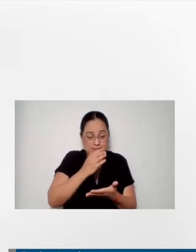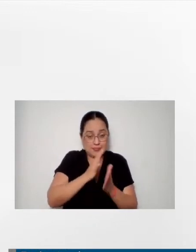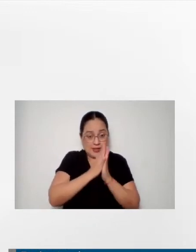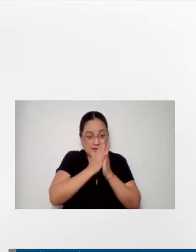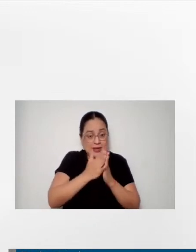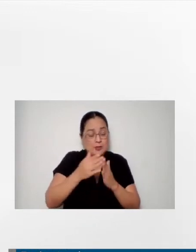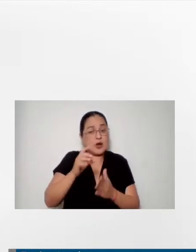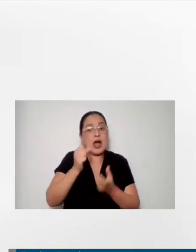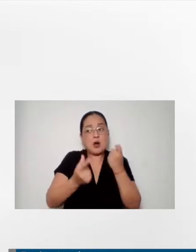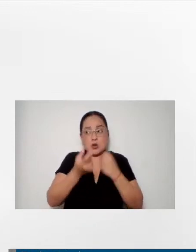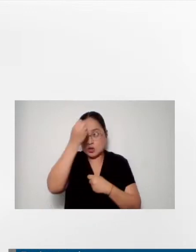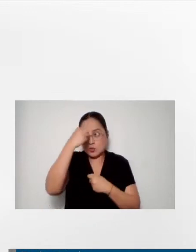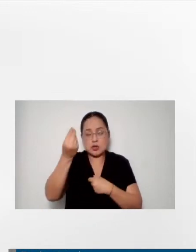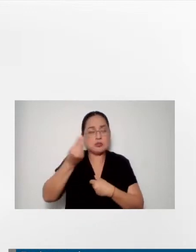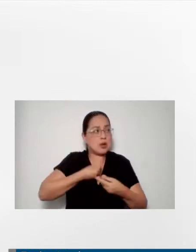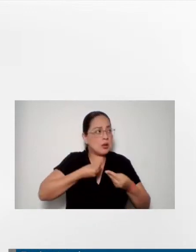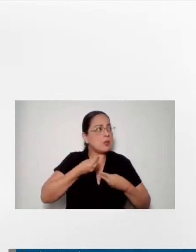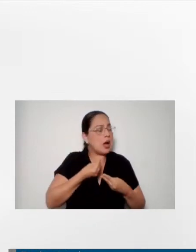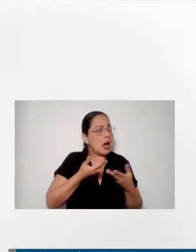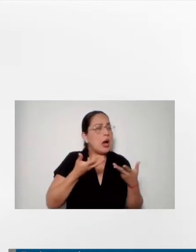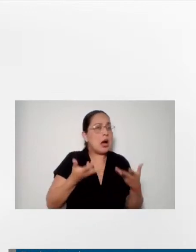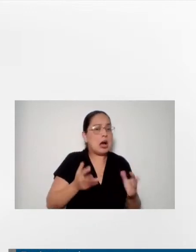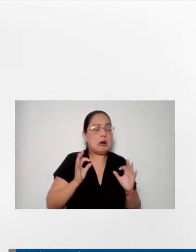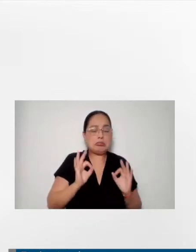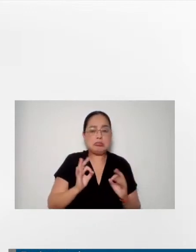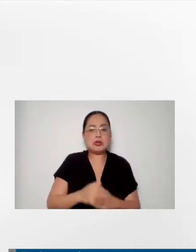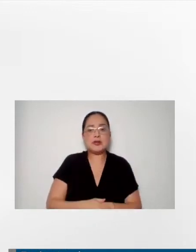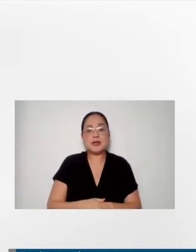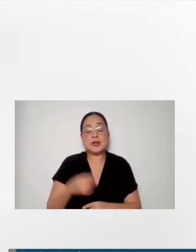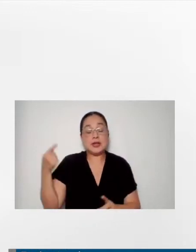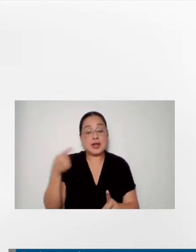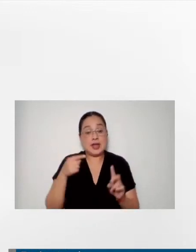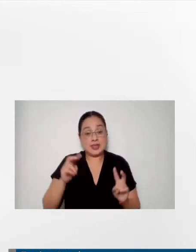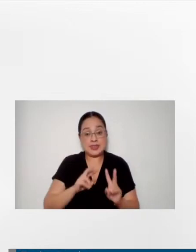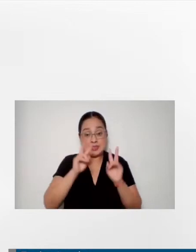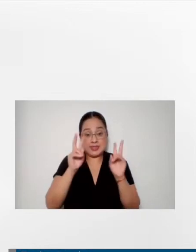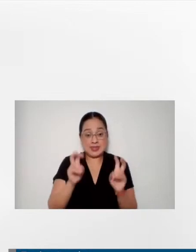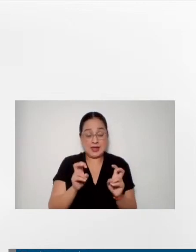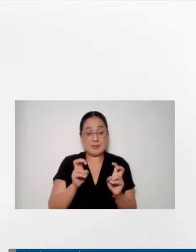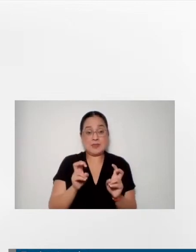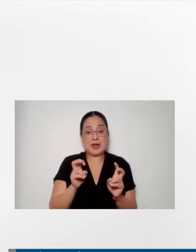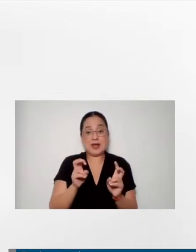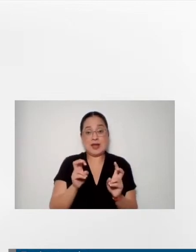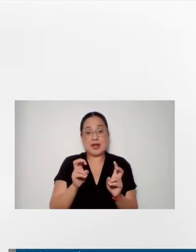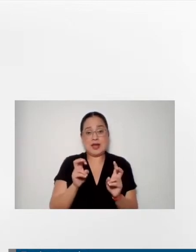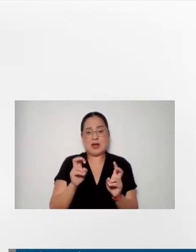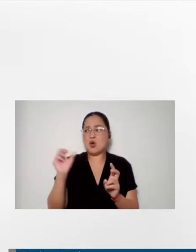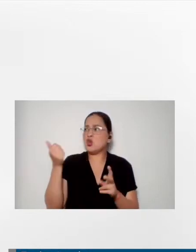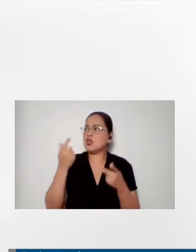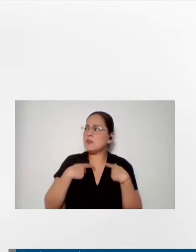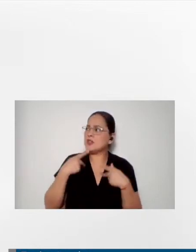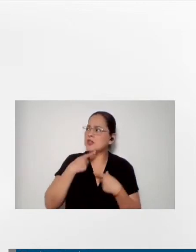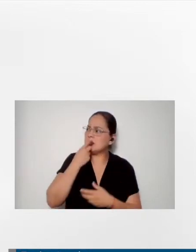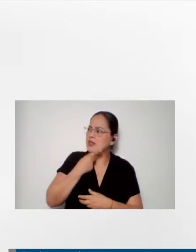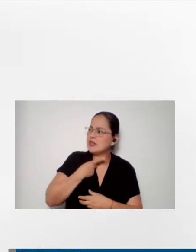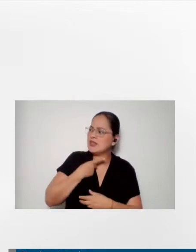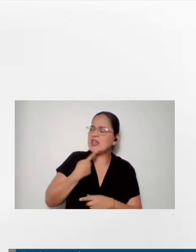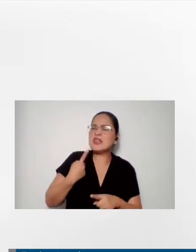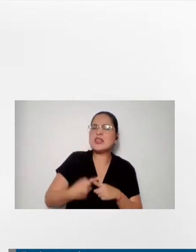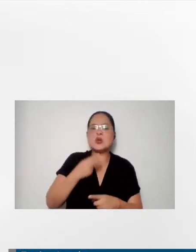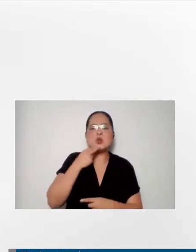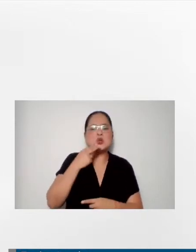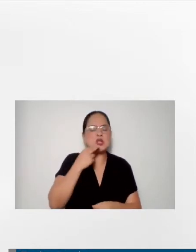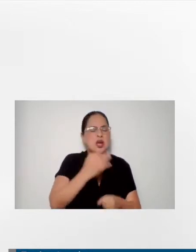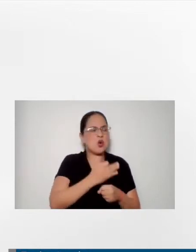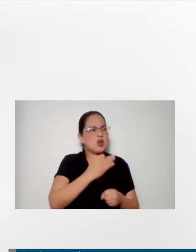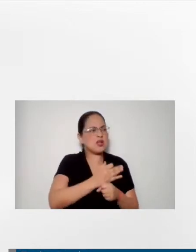los cuadernos, ¿no? El primero de ellos, que justo es un tema que alguien más me dijo, es ¿quién puede usar estos cuadernos, no?